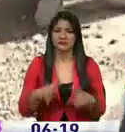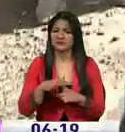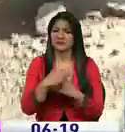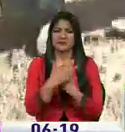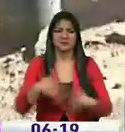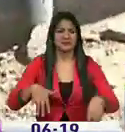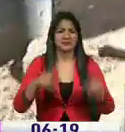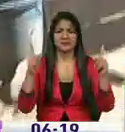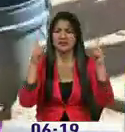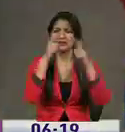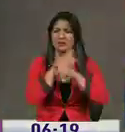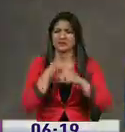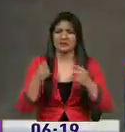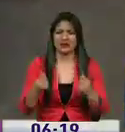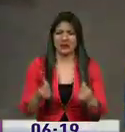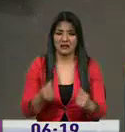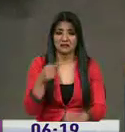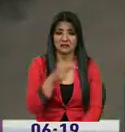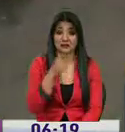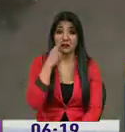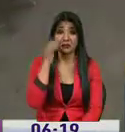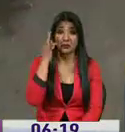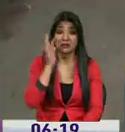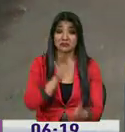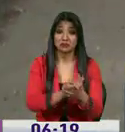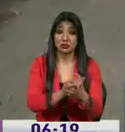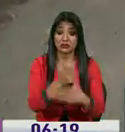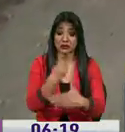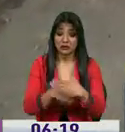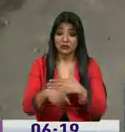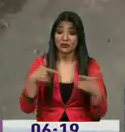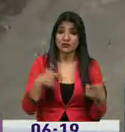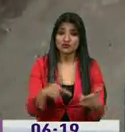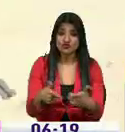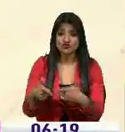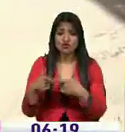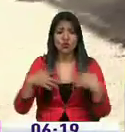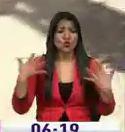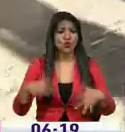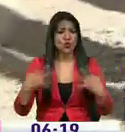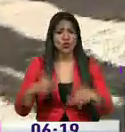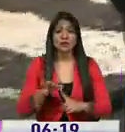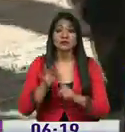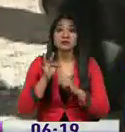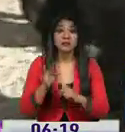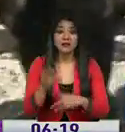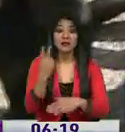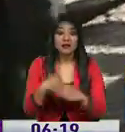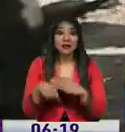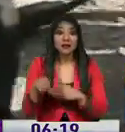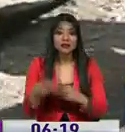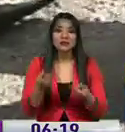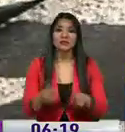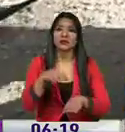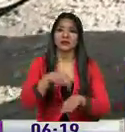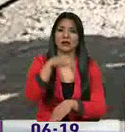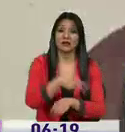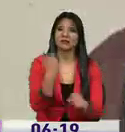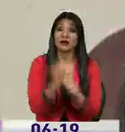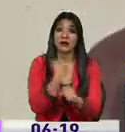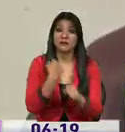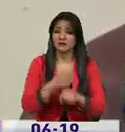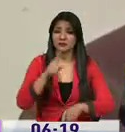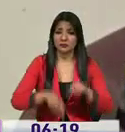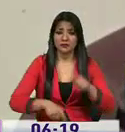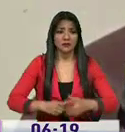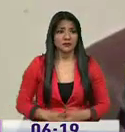delicada, él y su esposa se ven limitados por el cuidado que deben tener de sus hijos y nietos, y esto les ha impedido trabajar. Porque